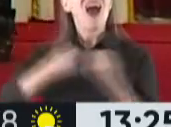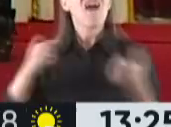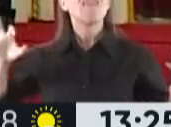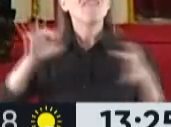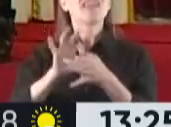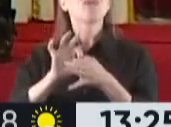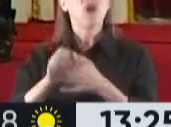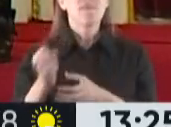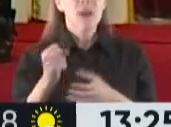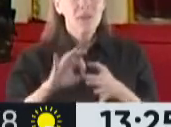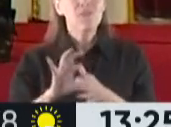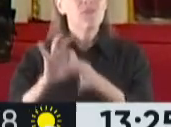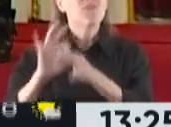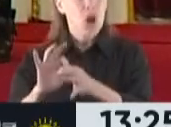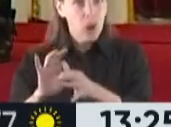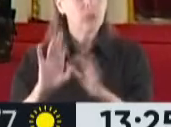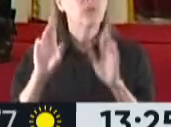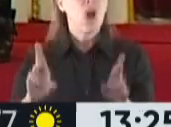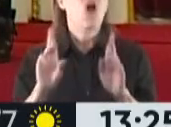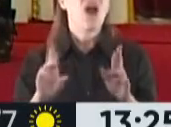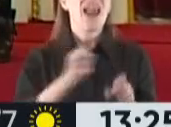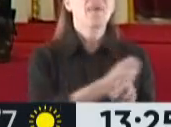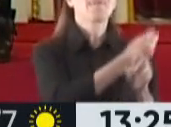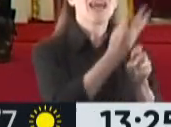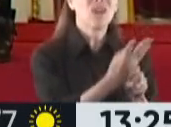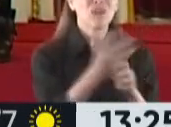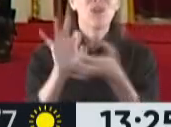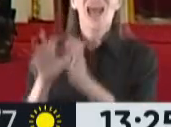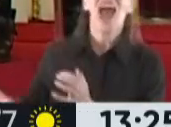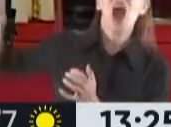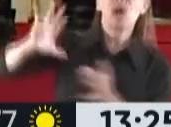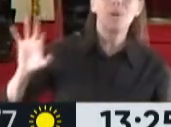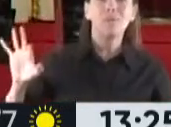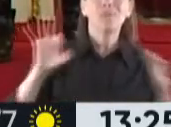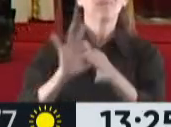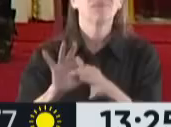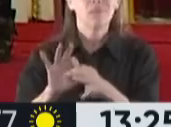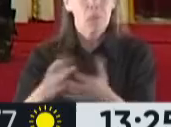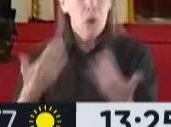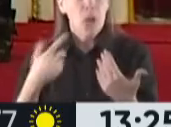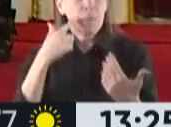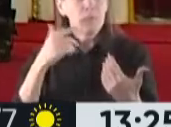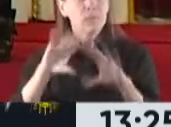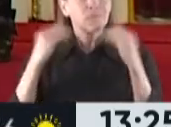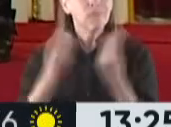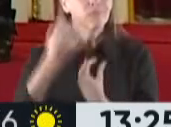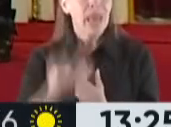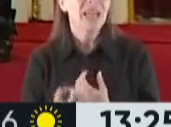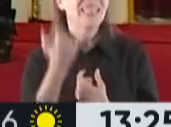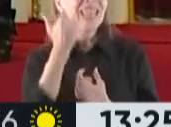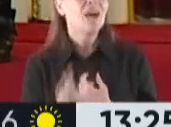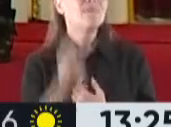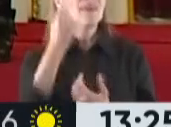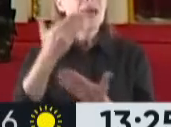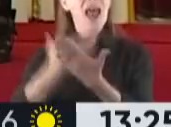así que espero que el acuerdo Unión Europea-Mercosur pueda llegar a una conclusión. Hemos intercambiado ya una primera carta,